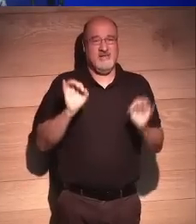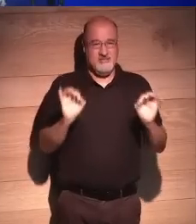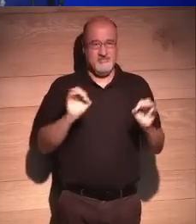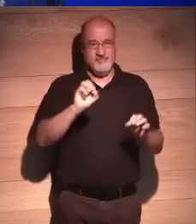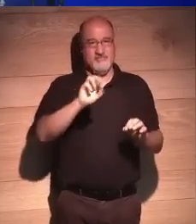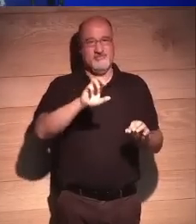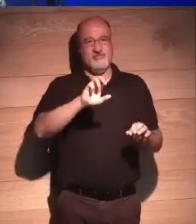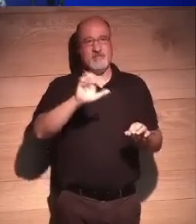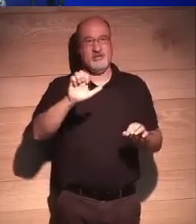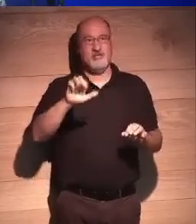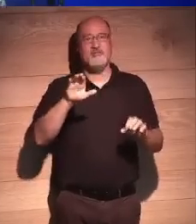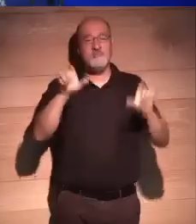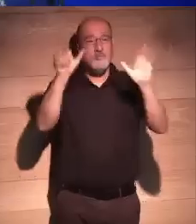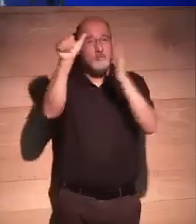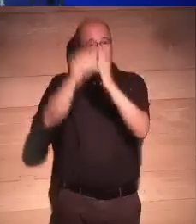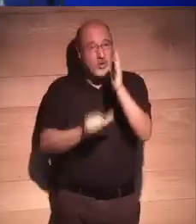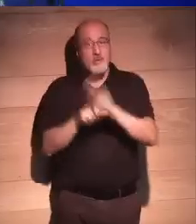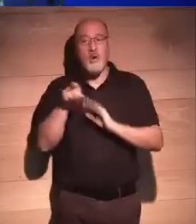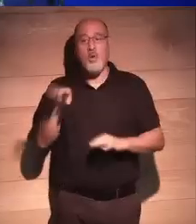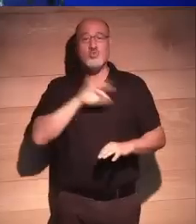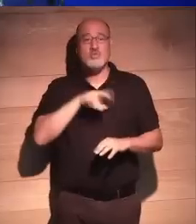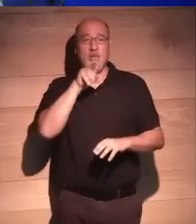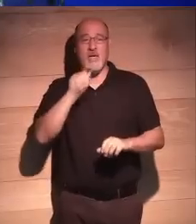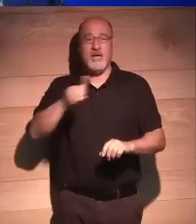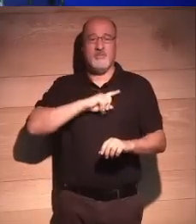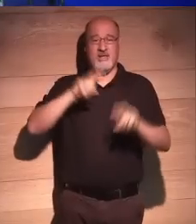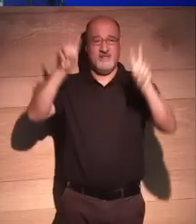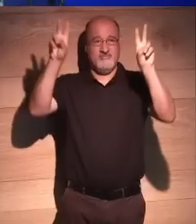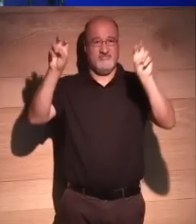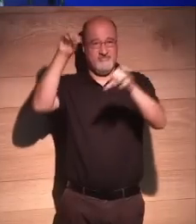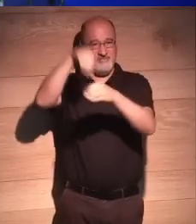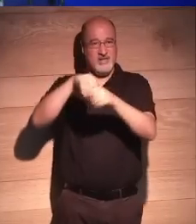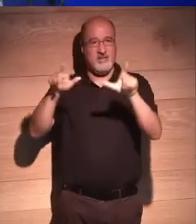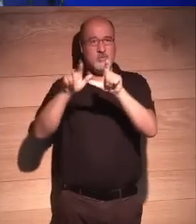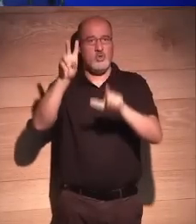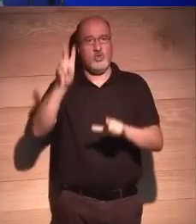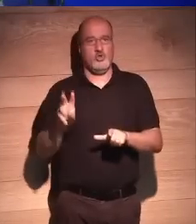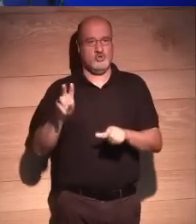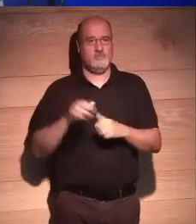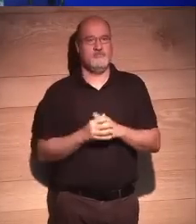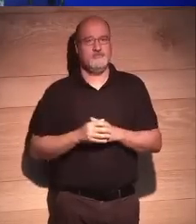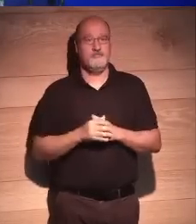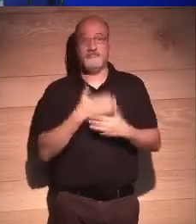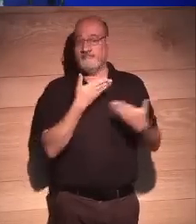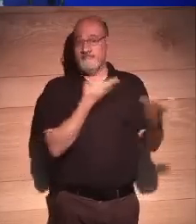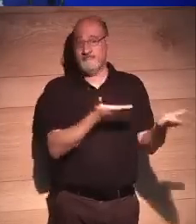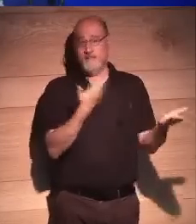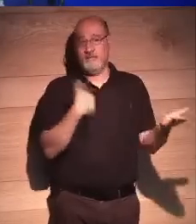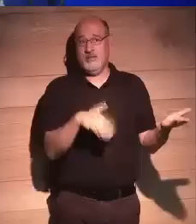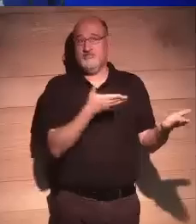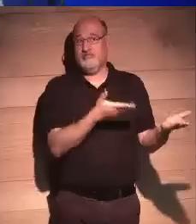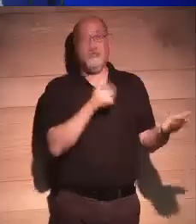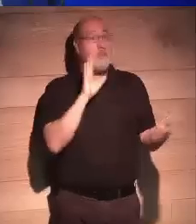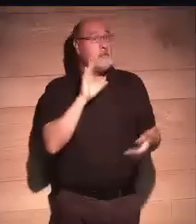habla, en la 2, que es un programa fantástico. Ella es ya, aunque